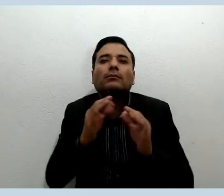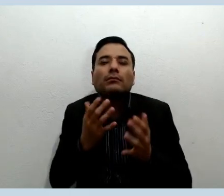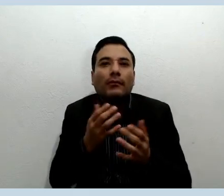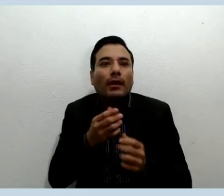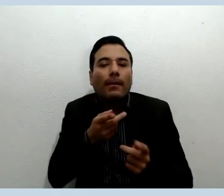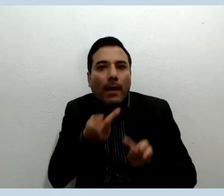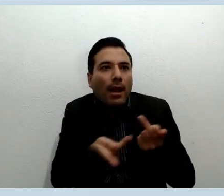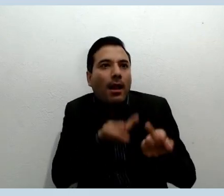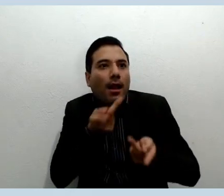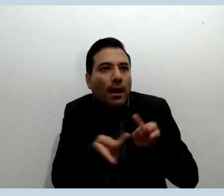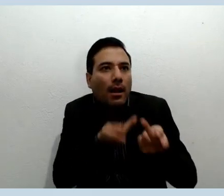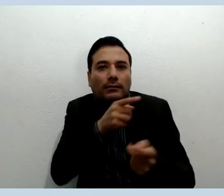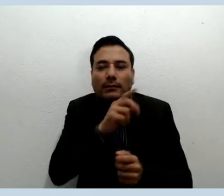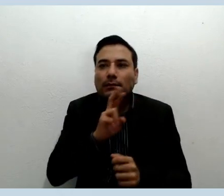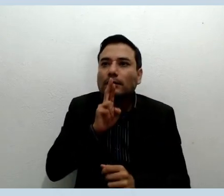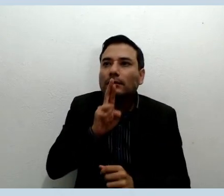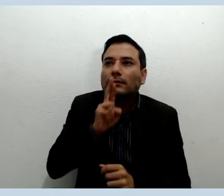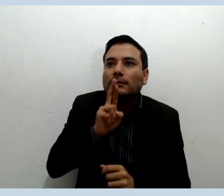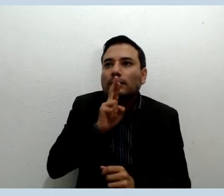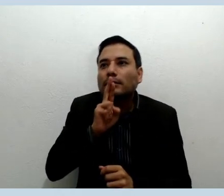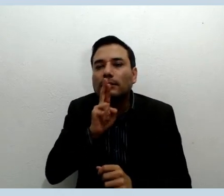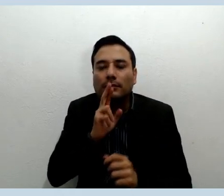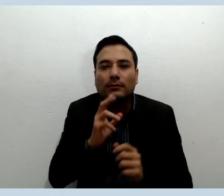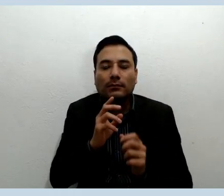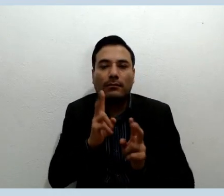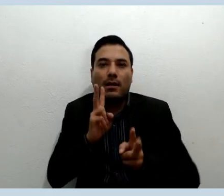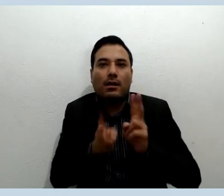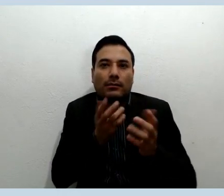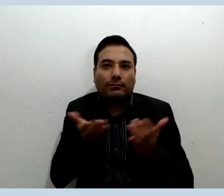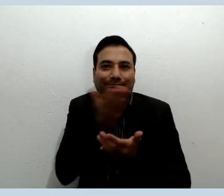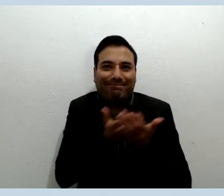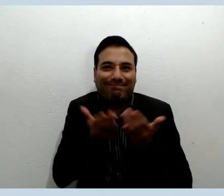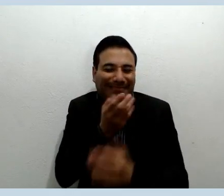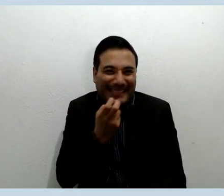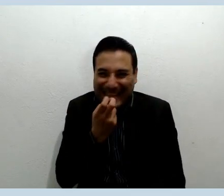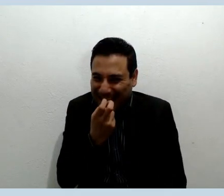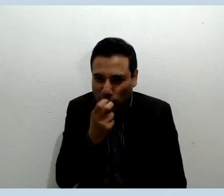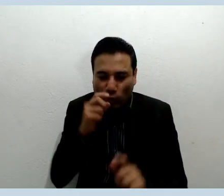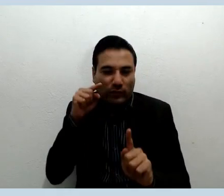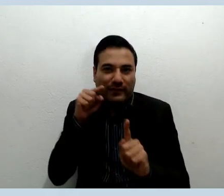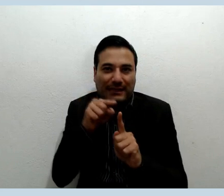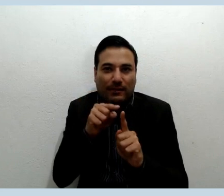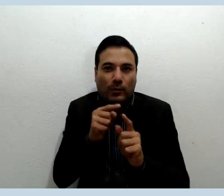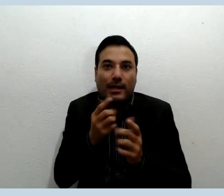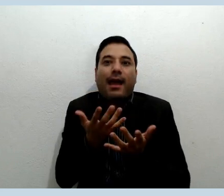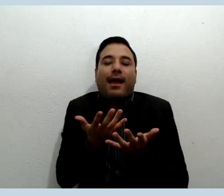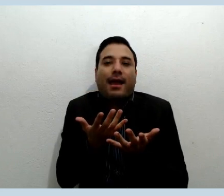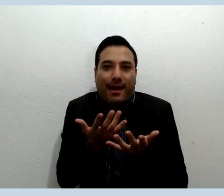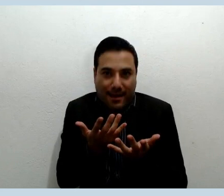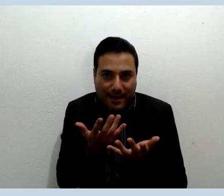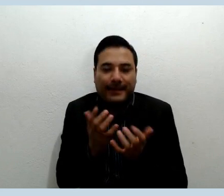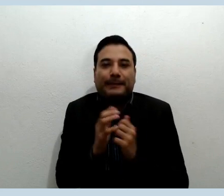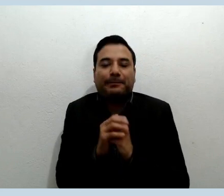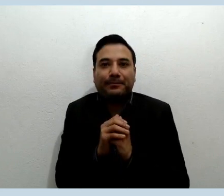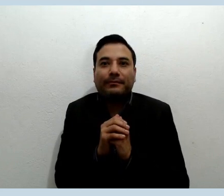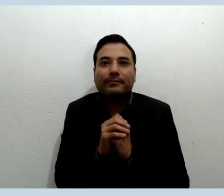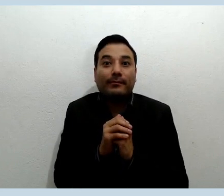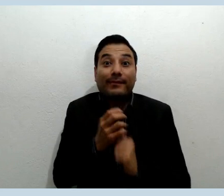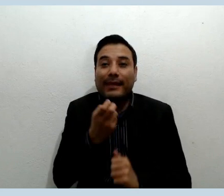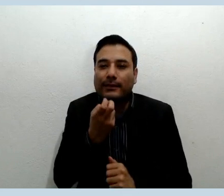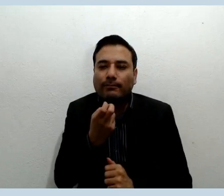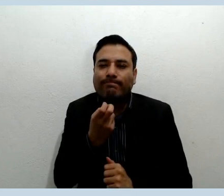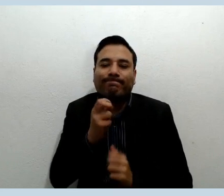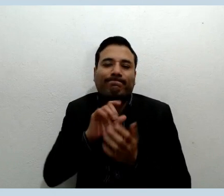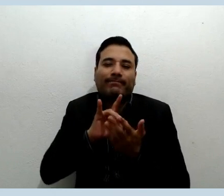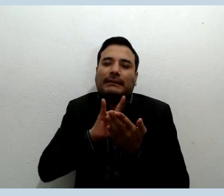responder producir conocimiento y producir pensamiento entonces también eso lo lo agradezco de quienes